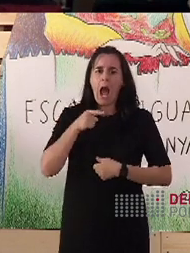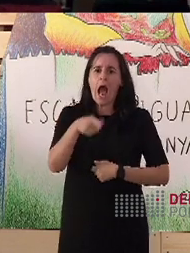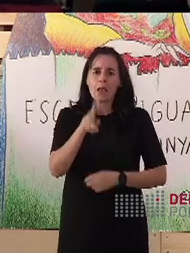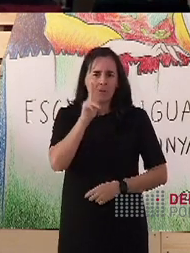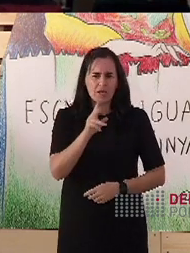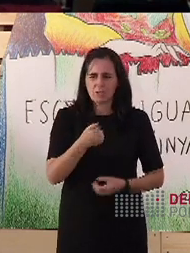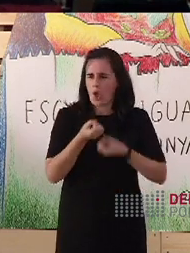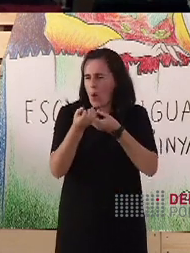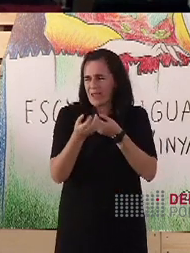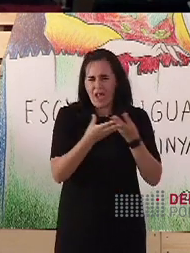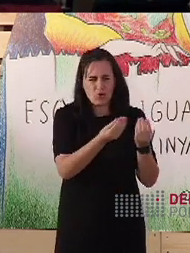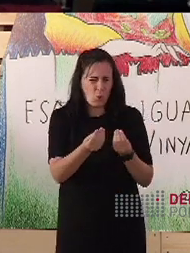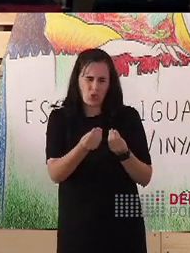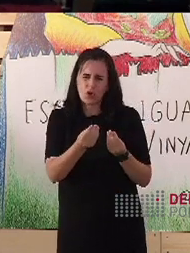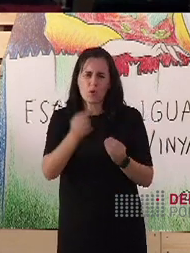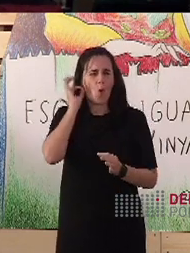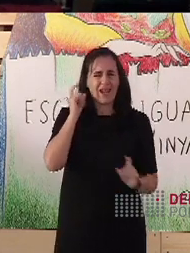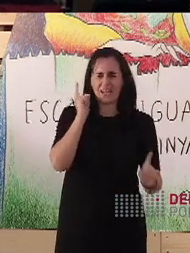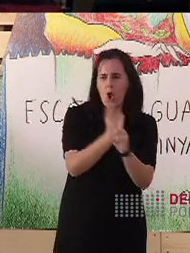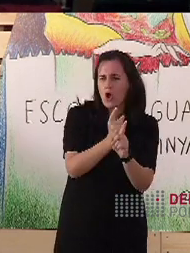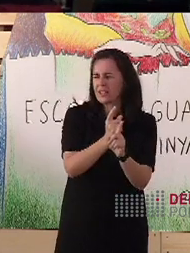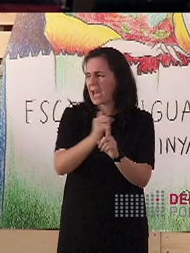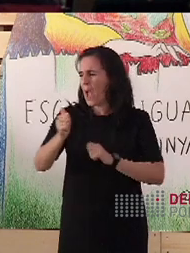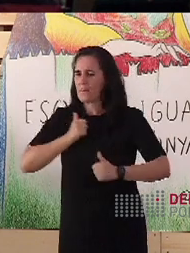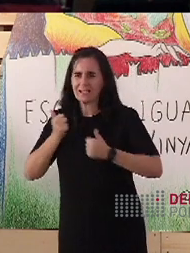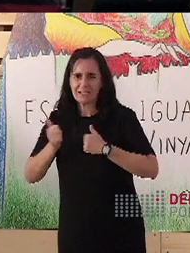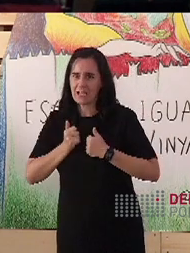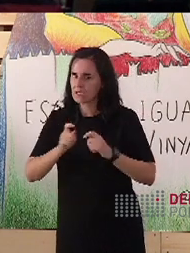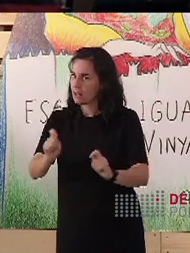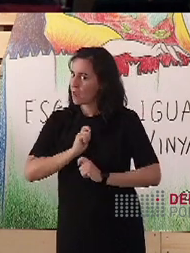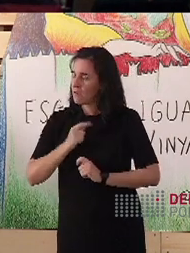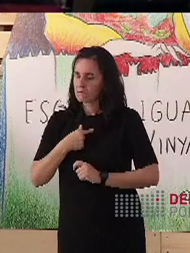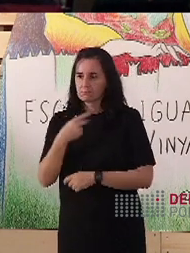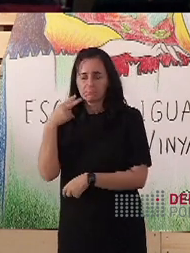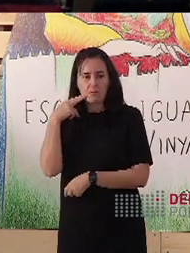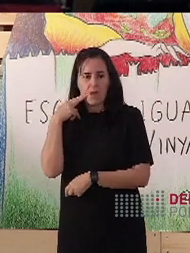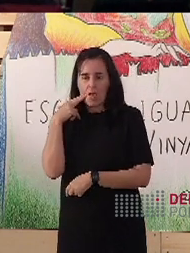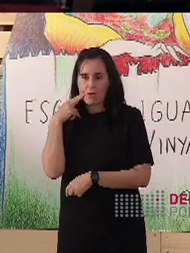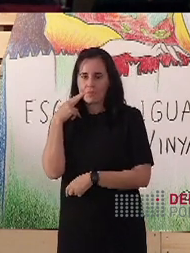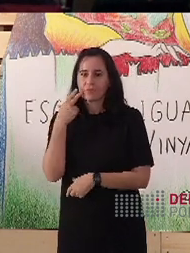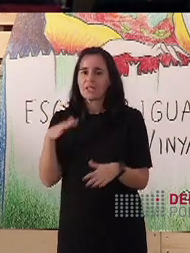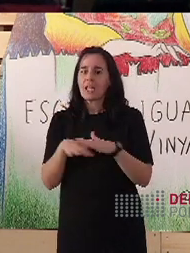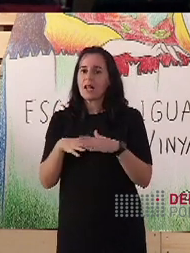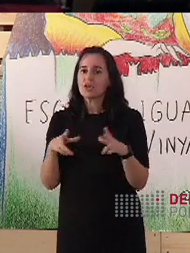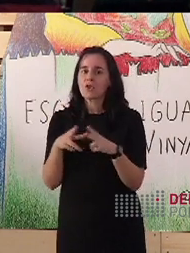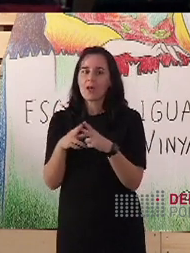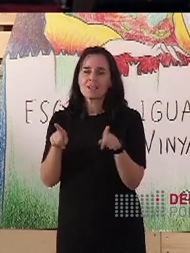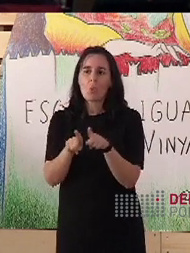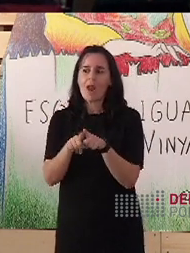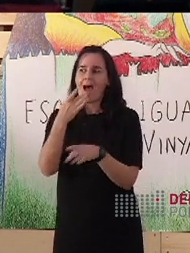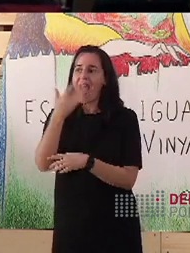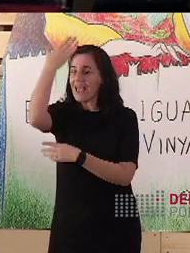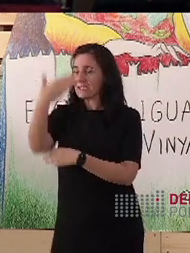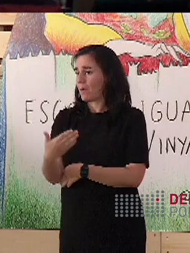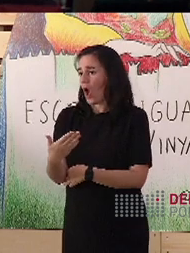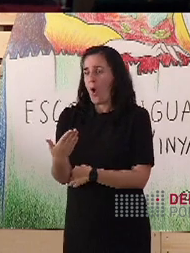comentarios misóxinos, machistas, que meten moitísimo medo. As redes non son máis que un espello do mundo